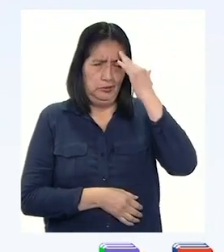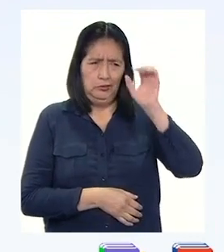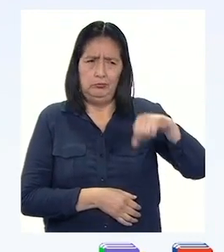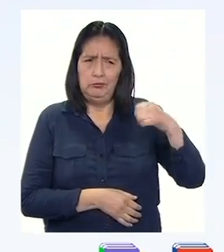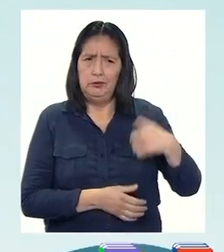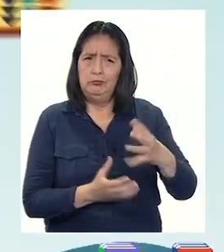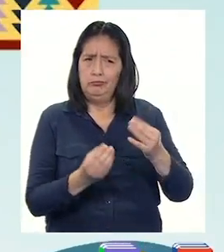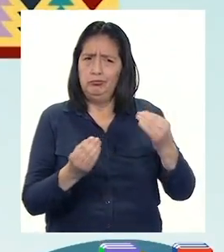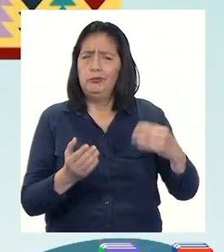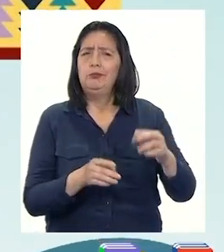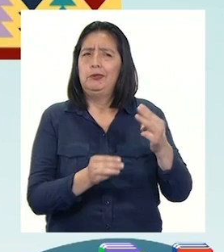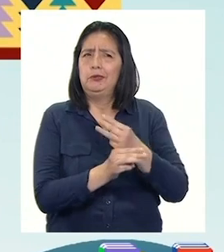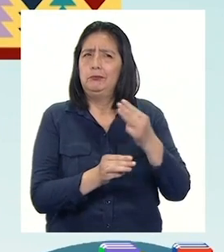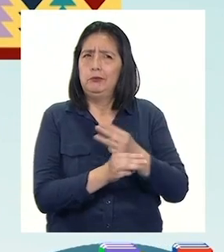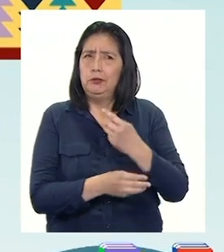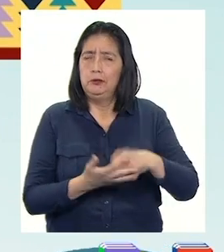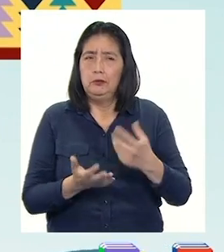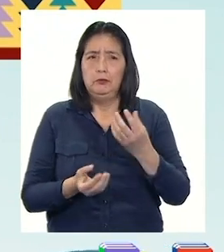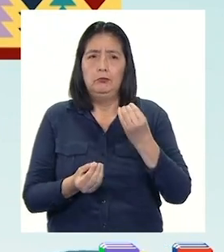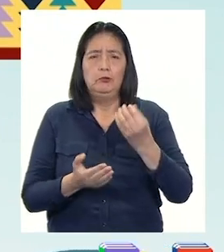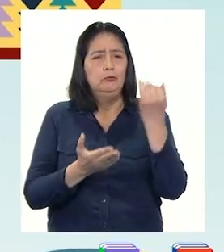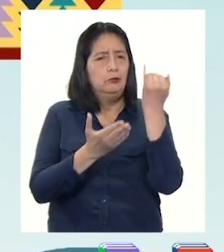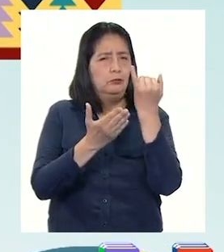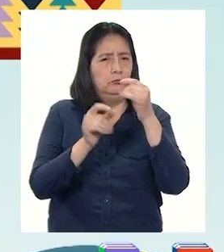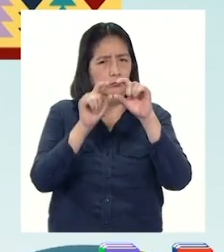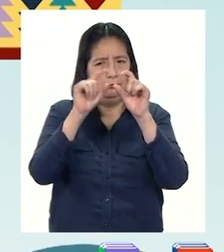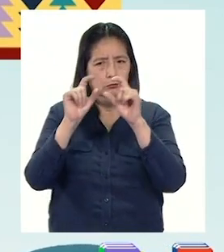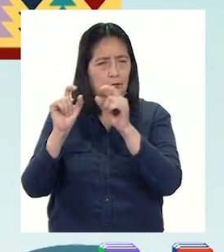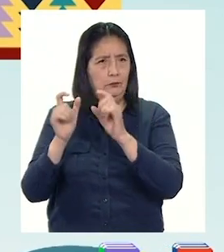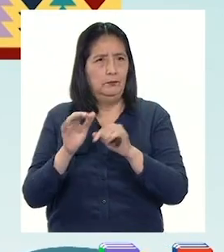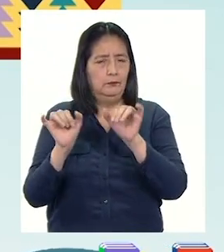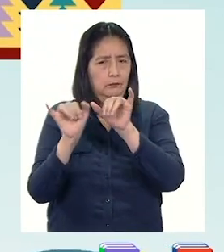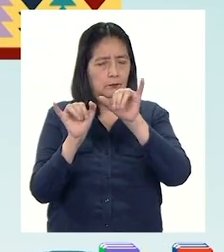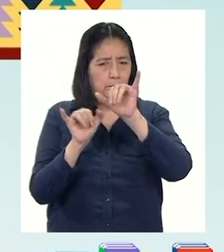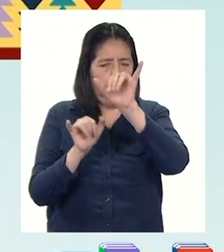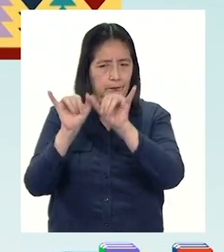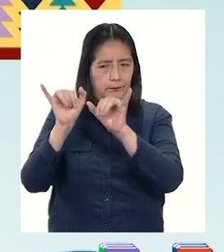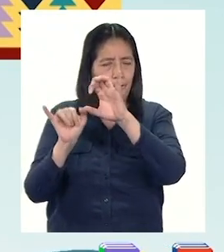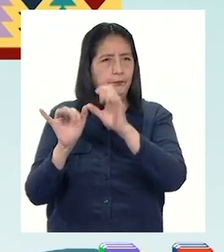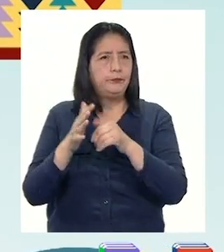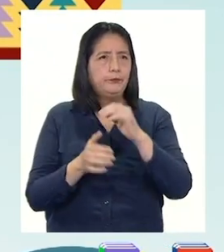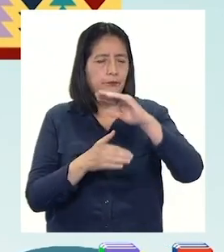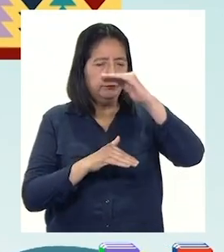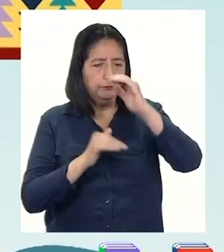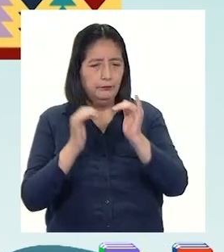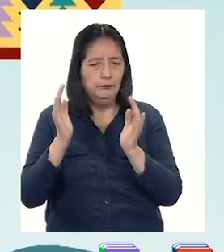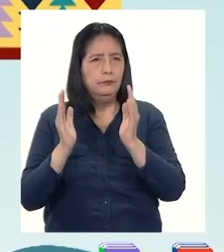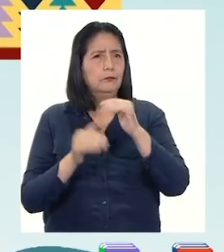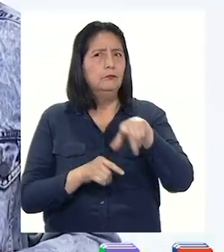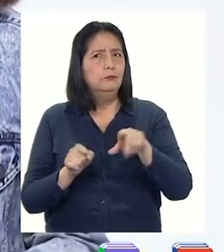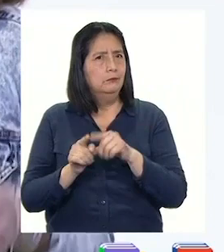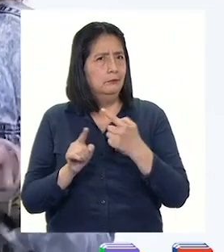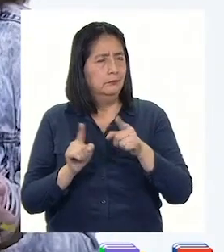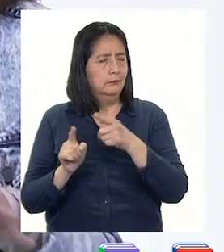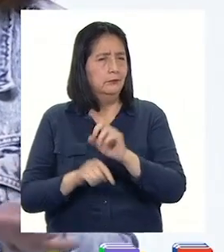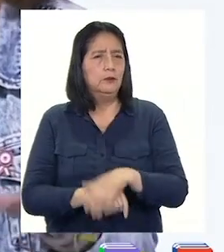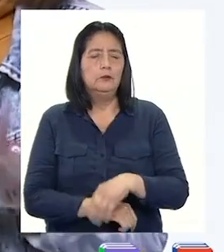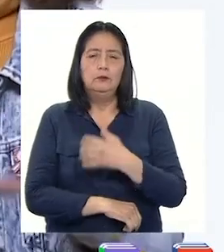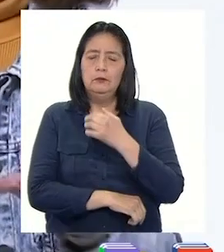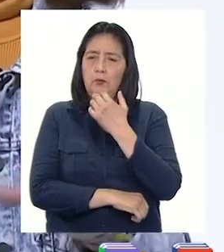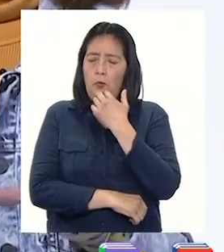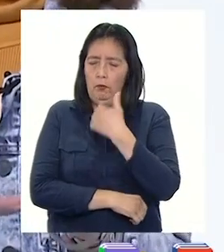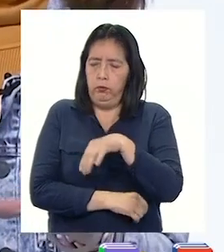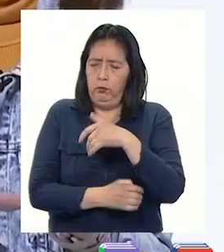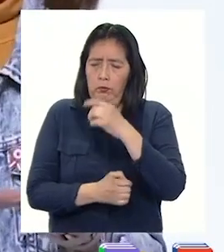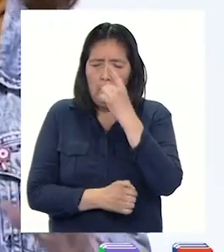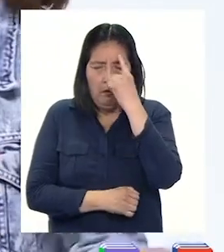conocimiento matemático, como patrones geométricos, simetría, proporciones, entre otros. ¡Wow!